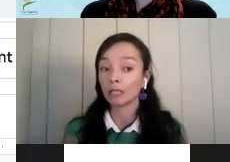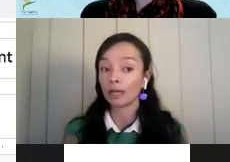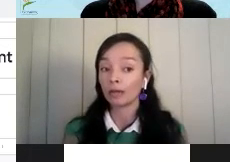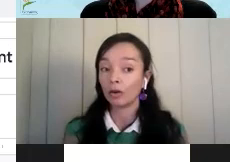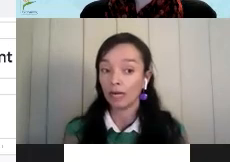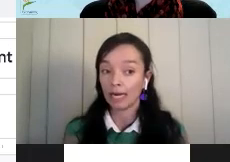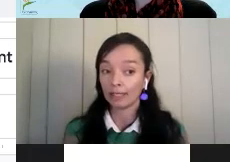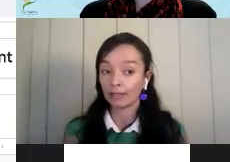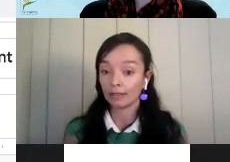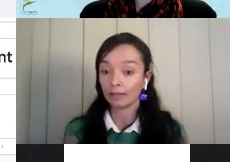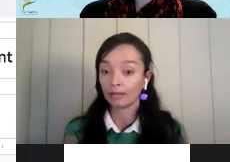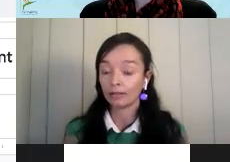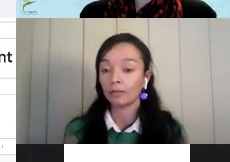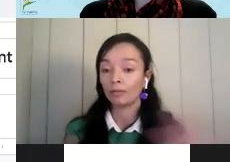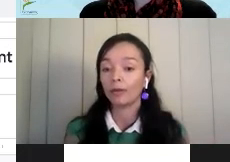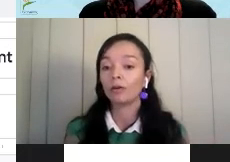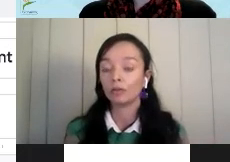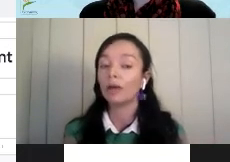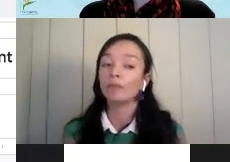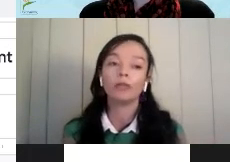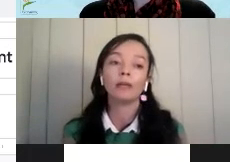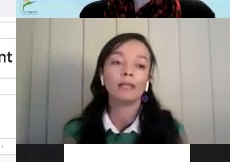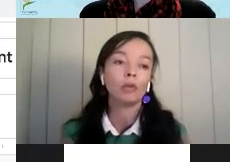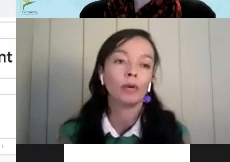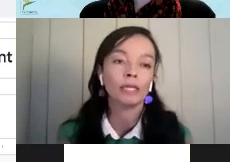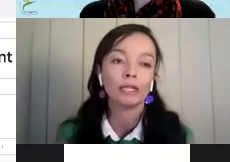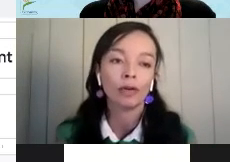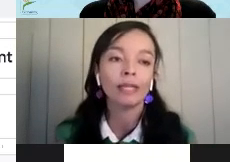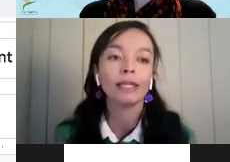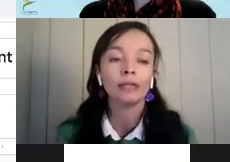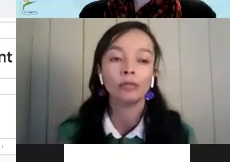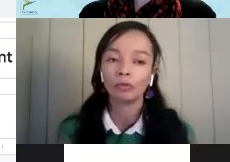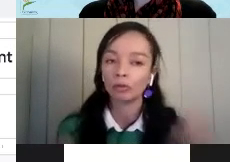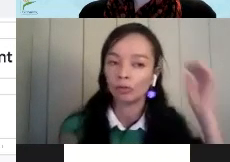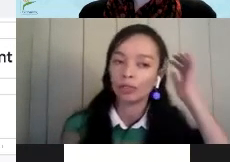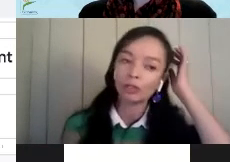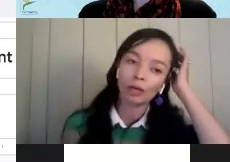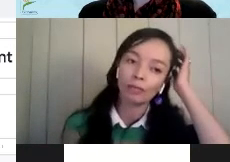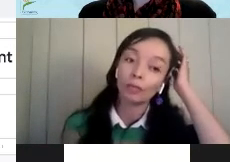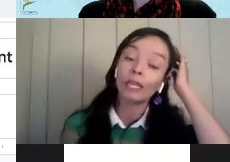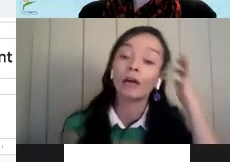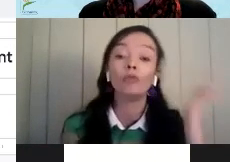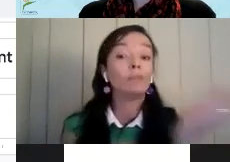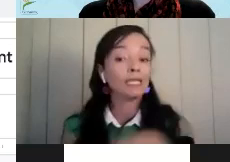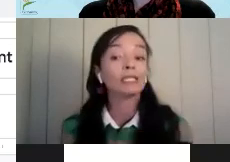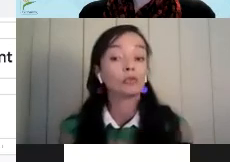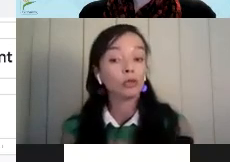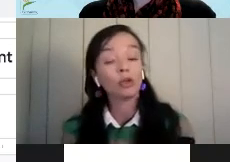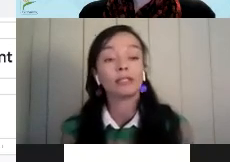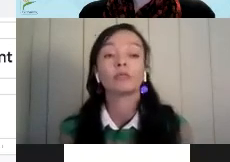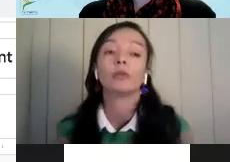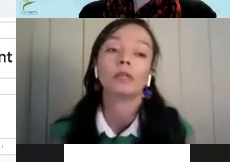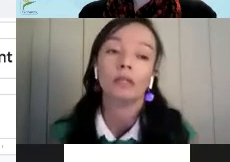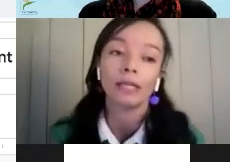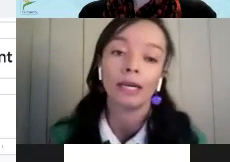momento están online. Sí. Pero posiblemente lo pueden hacer fuera y tienen un descuento, tiene aún más descuento